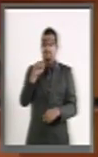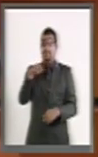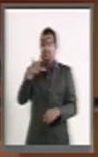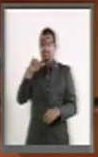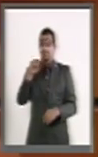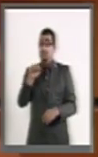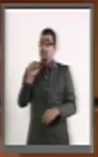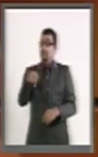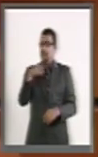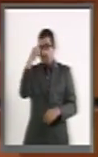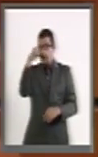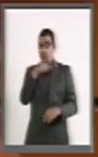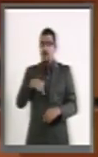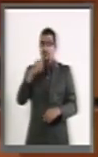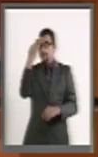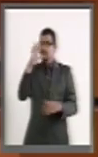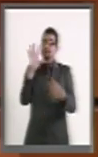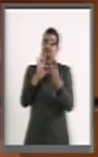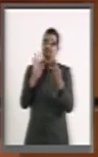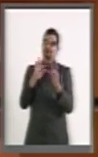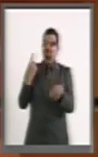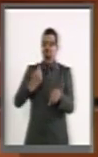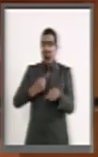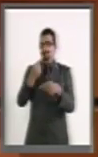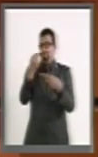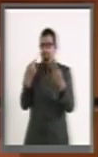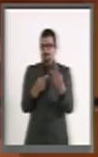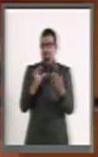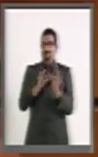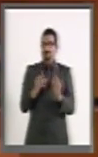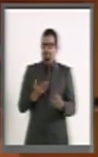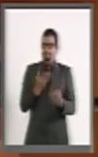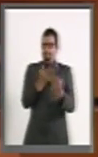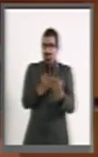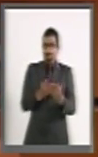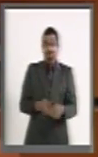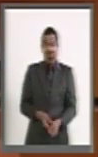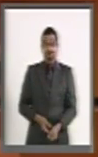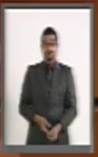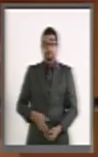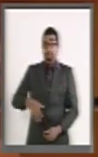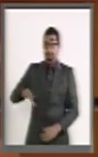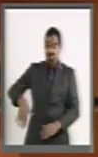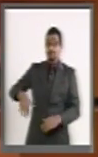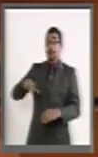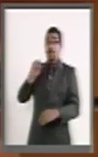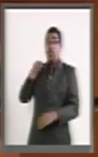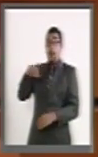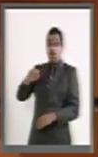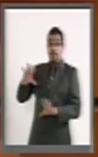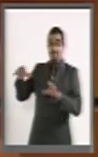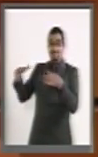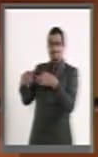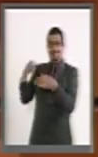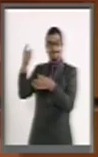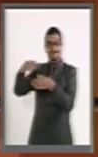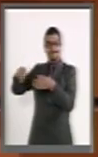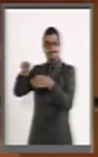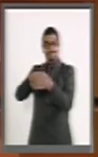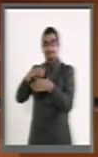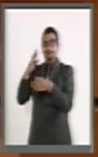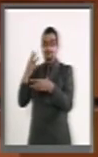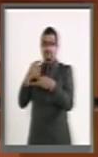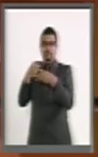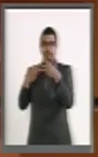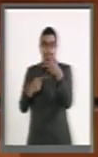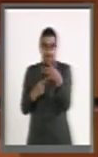bajo la siguiente exposición de motivos. De acuerdo a la Organización Mundial de la Salud, los cuatro